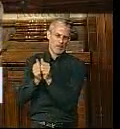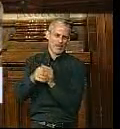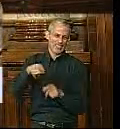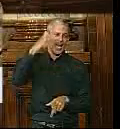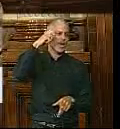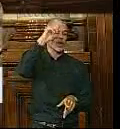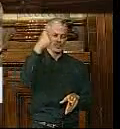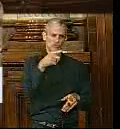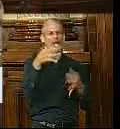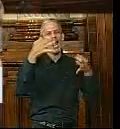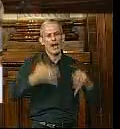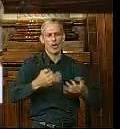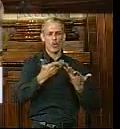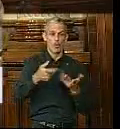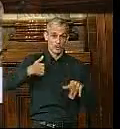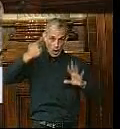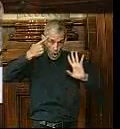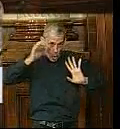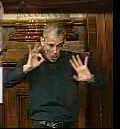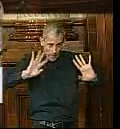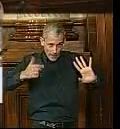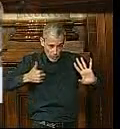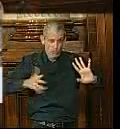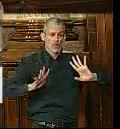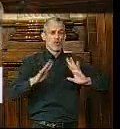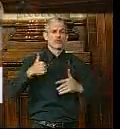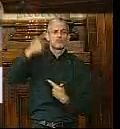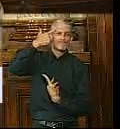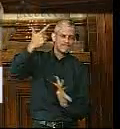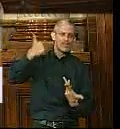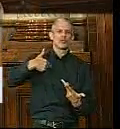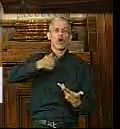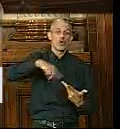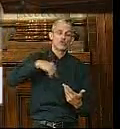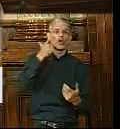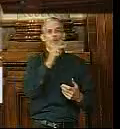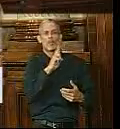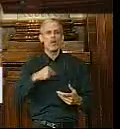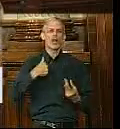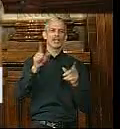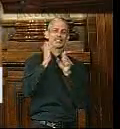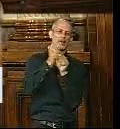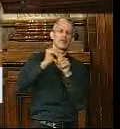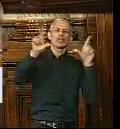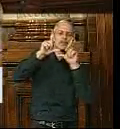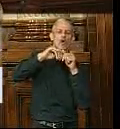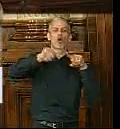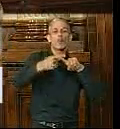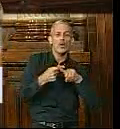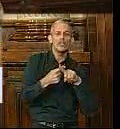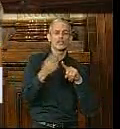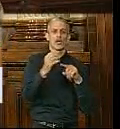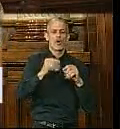parece importante, es mi opinión, ¿no? Que nosotros y nosotras, los comunicadores, la clase